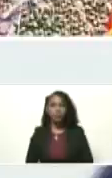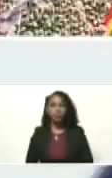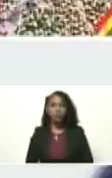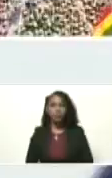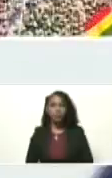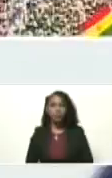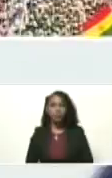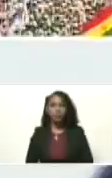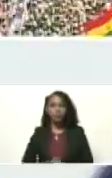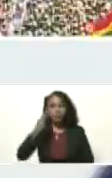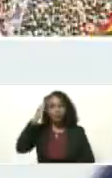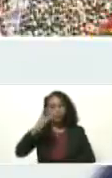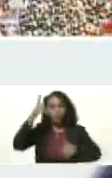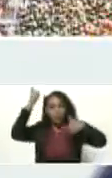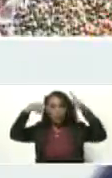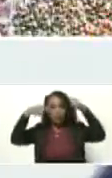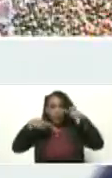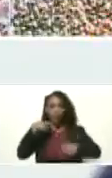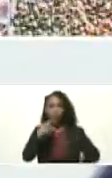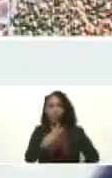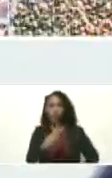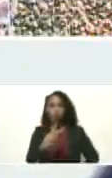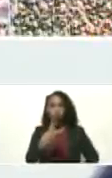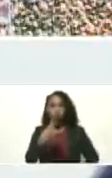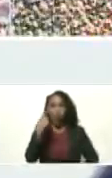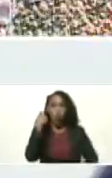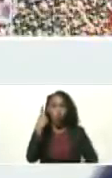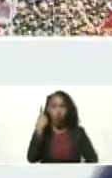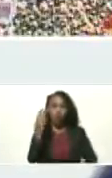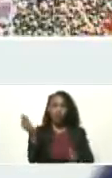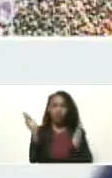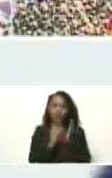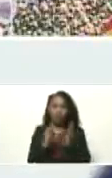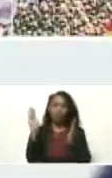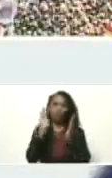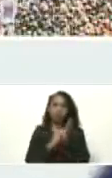1999. Y el comandante Chávez lo dijo una y muchas veces.